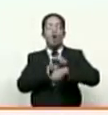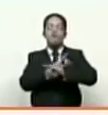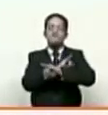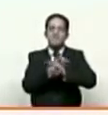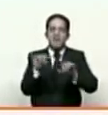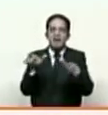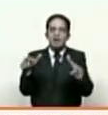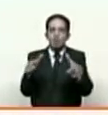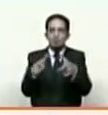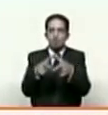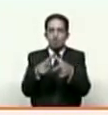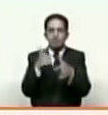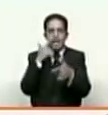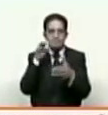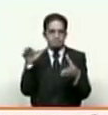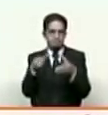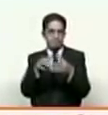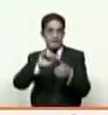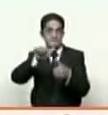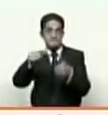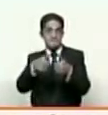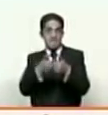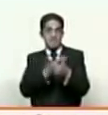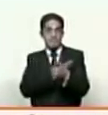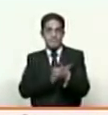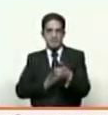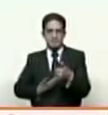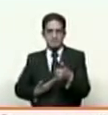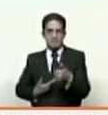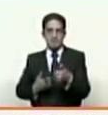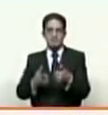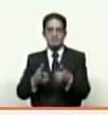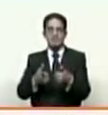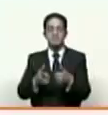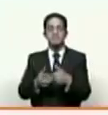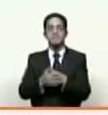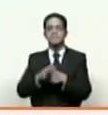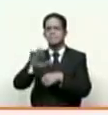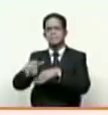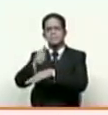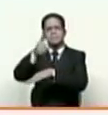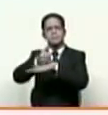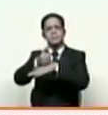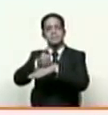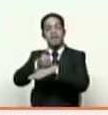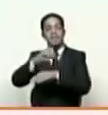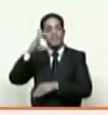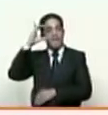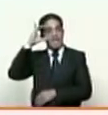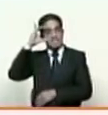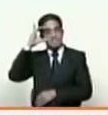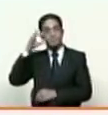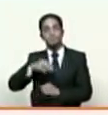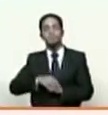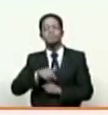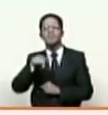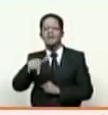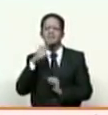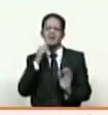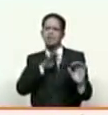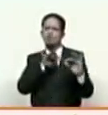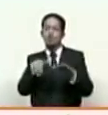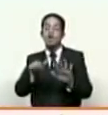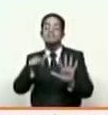del Consejo de Vicepresidentes Sectoriales liderado por la Vicepresidenta Ejecutiva de la República, Delcy Rodríguez. A este encuentro asistieron los